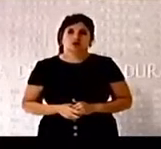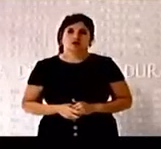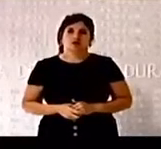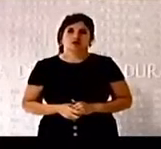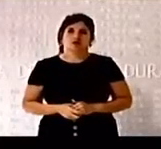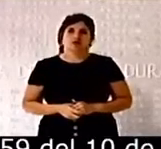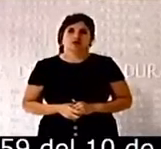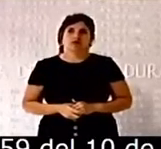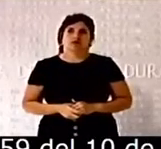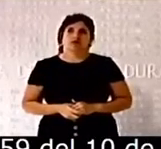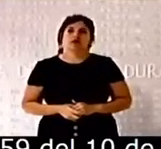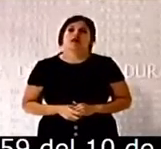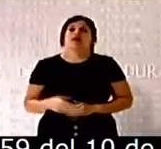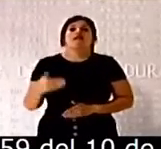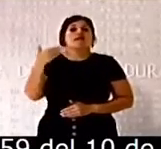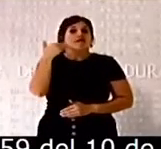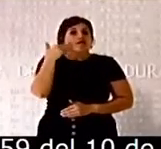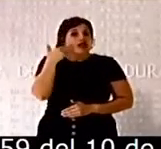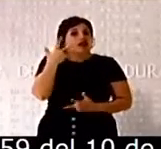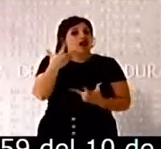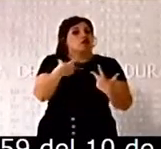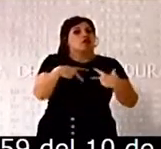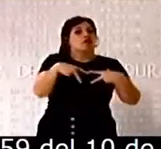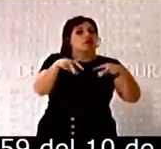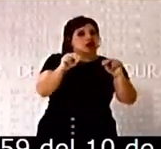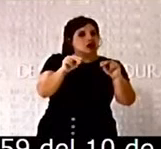Sí hay una fecha cierta para el fin,